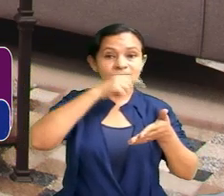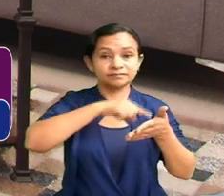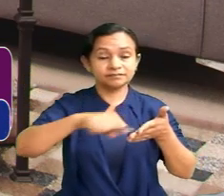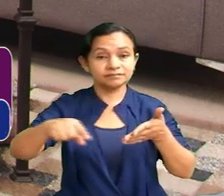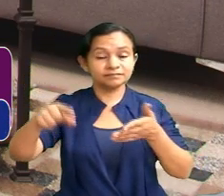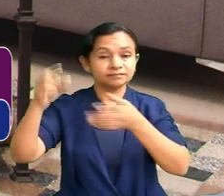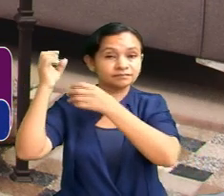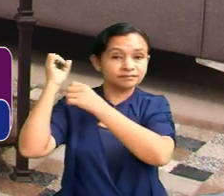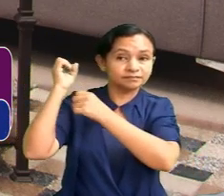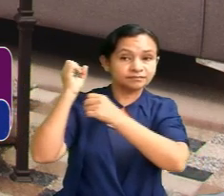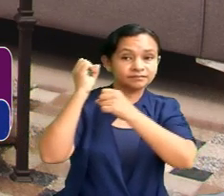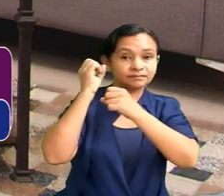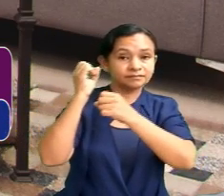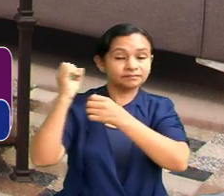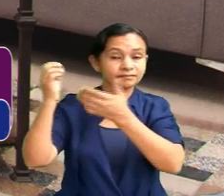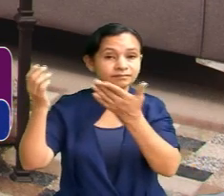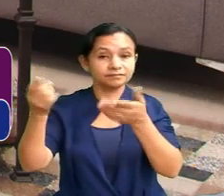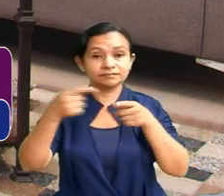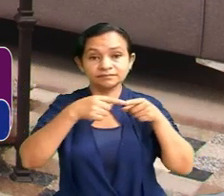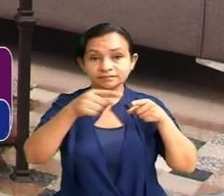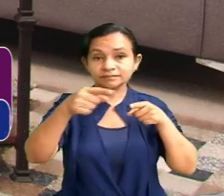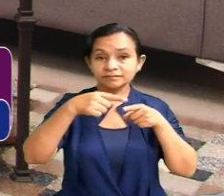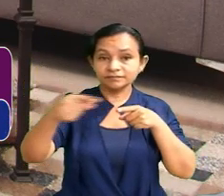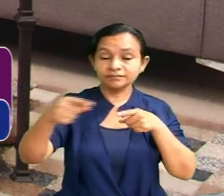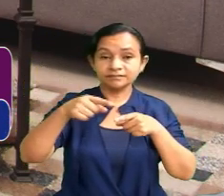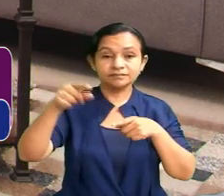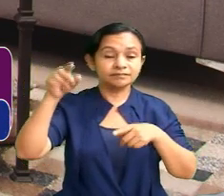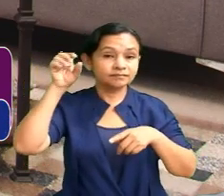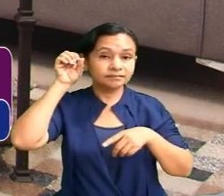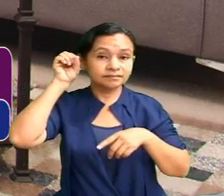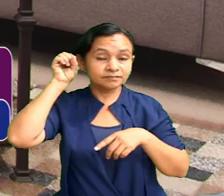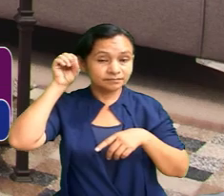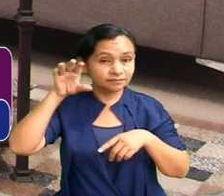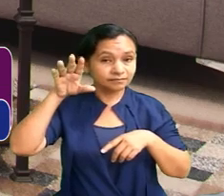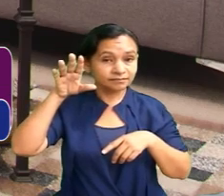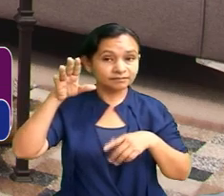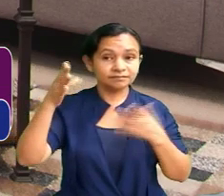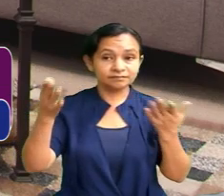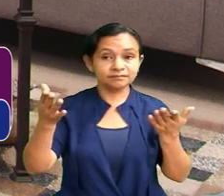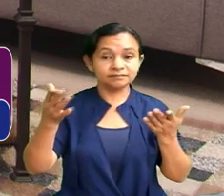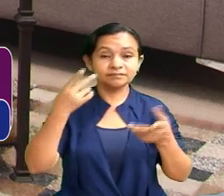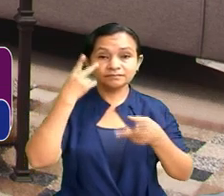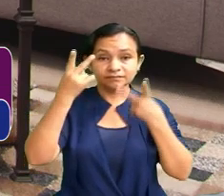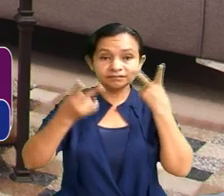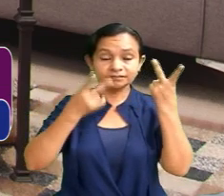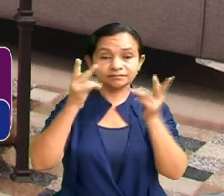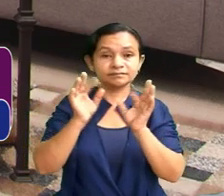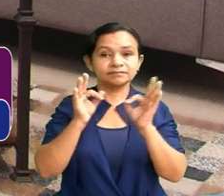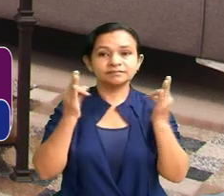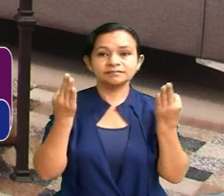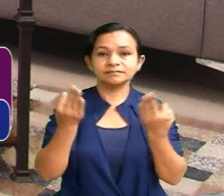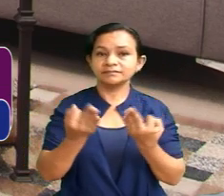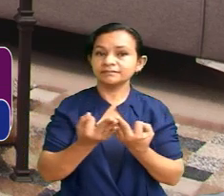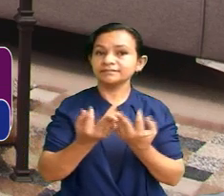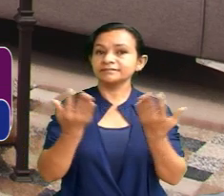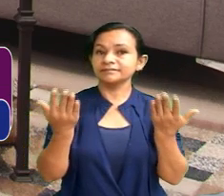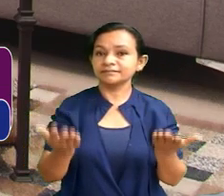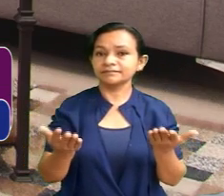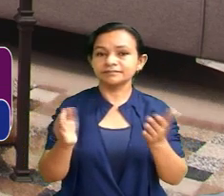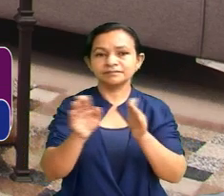el hecho de ser un municipio que sea un destino turístico bastante visitado por la familia obviamente